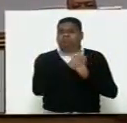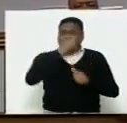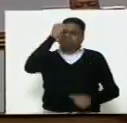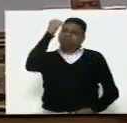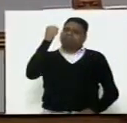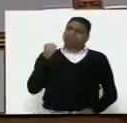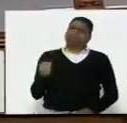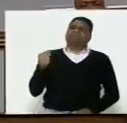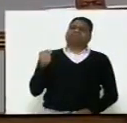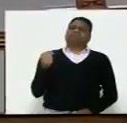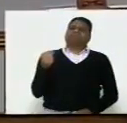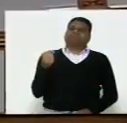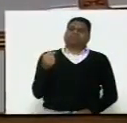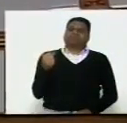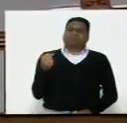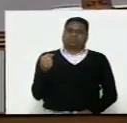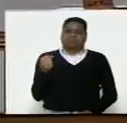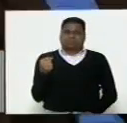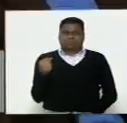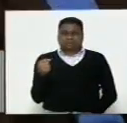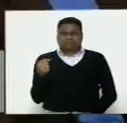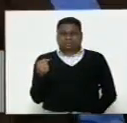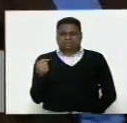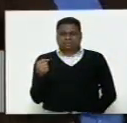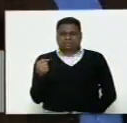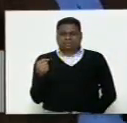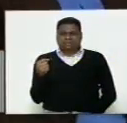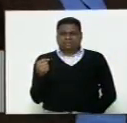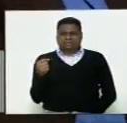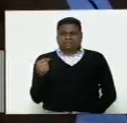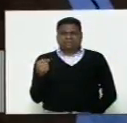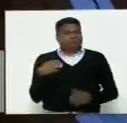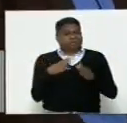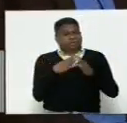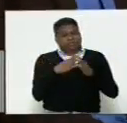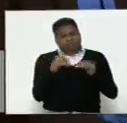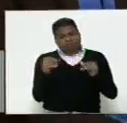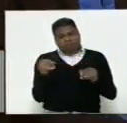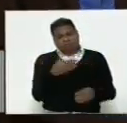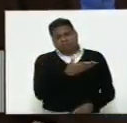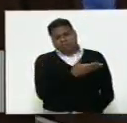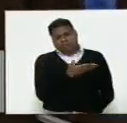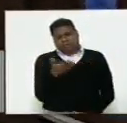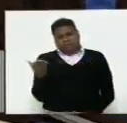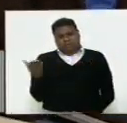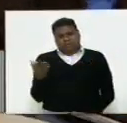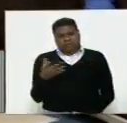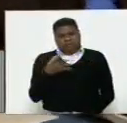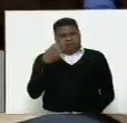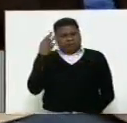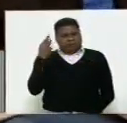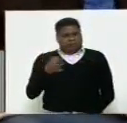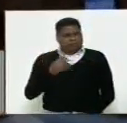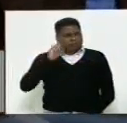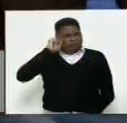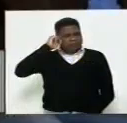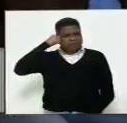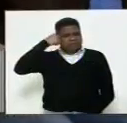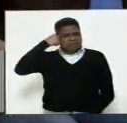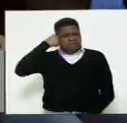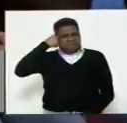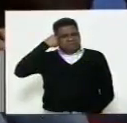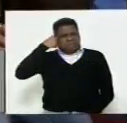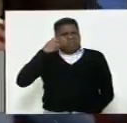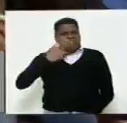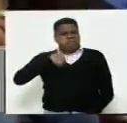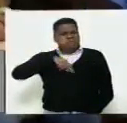mujeres, es una conquista de todas y de todos. Siempre recuerdo que